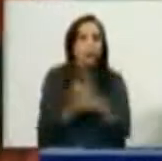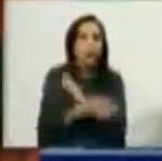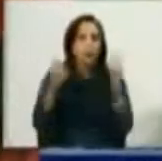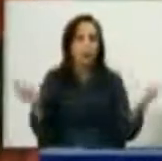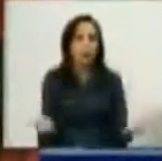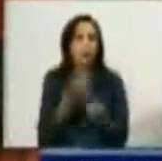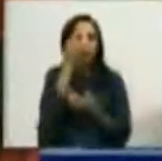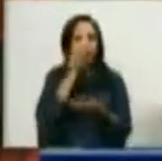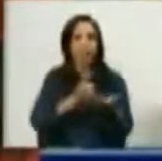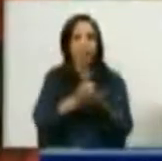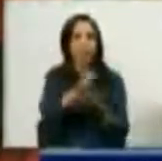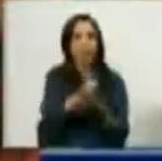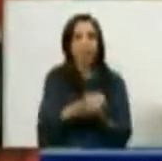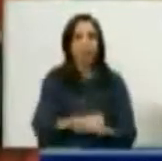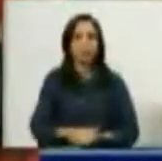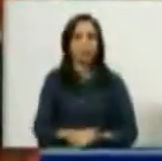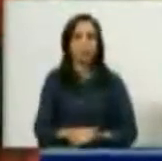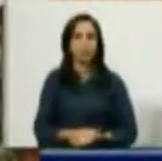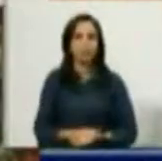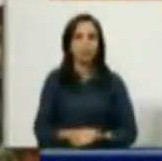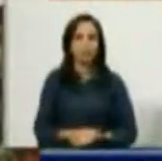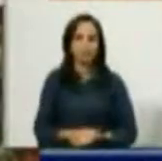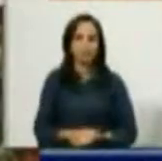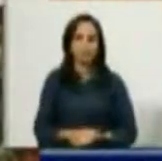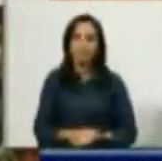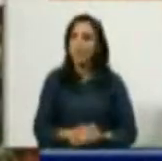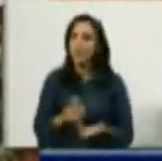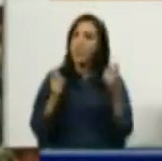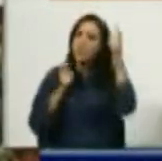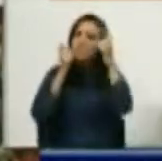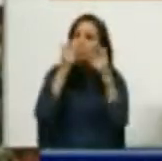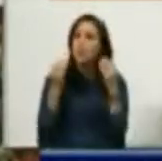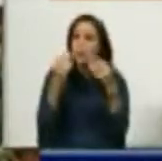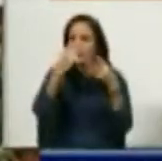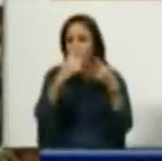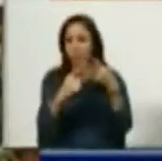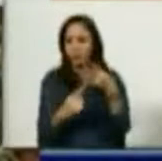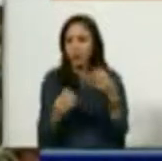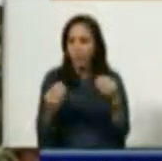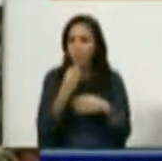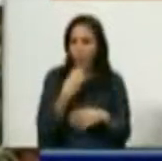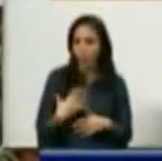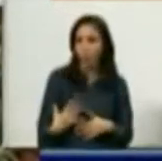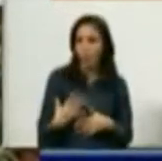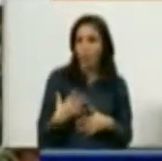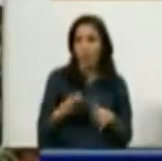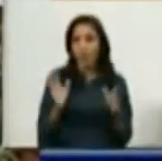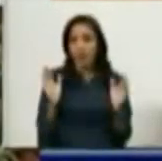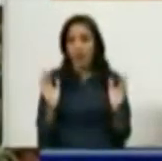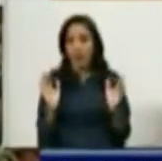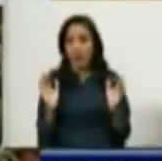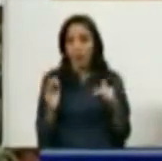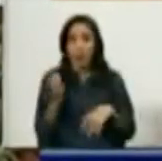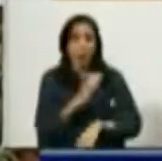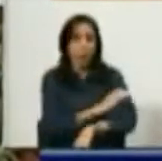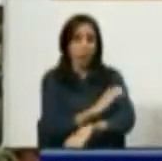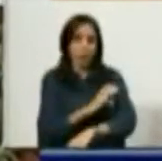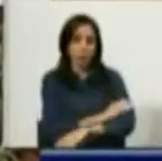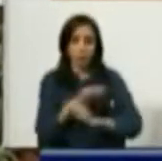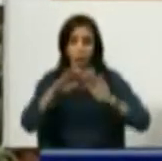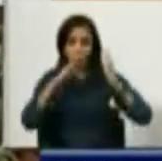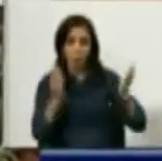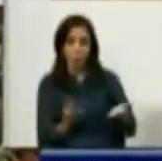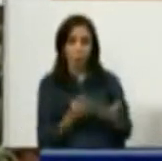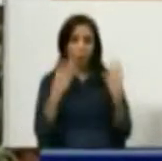es el chavismo en muchas cosas buenas la derecha en el mundo quiere